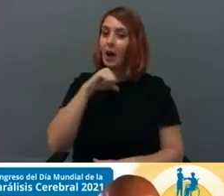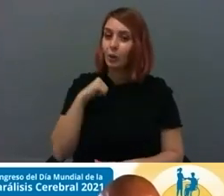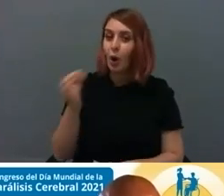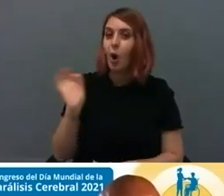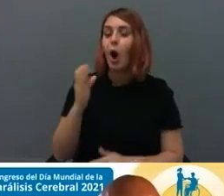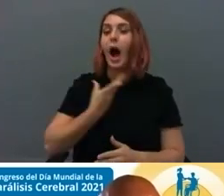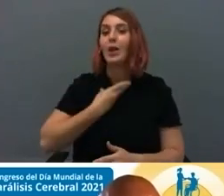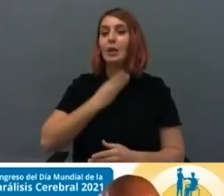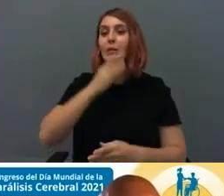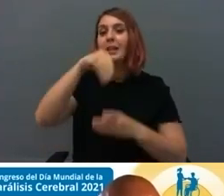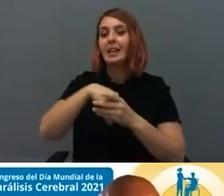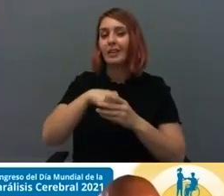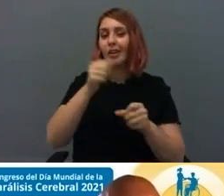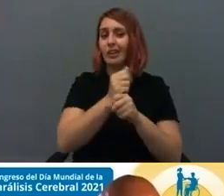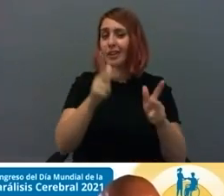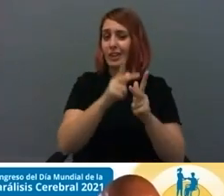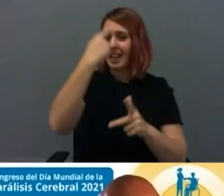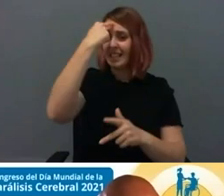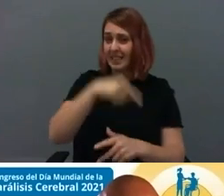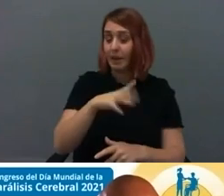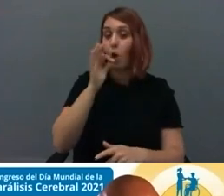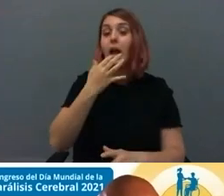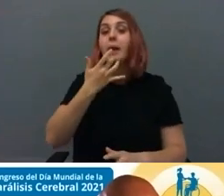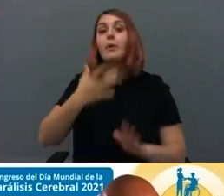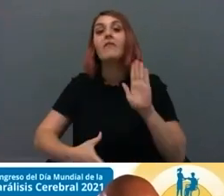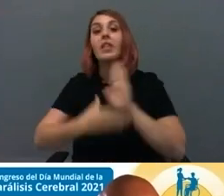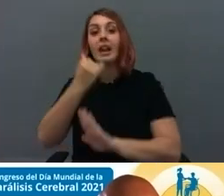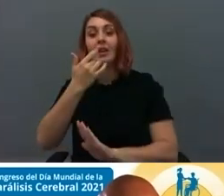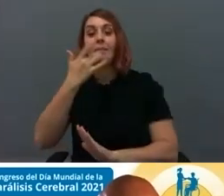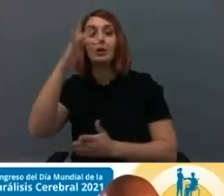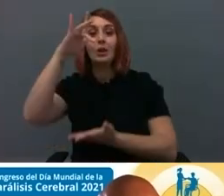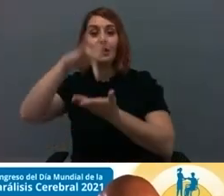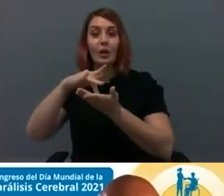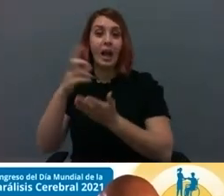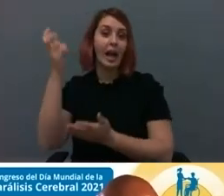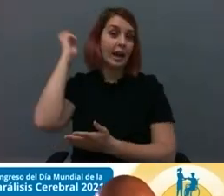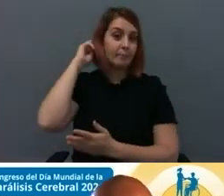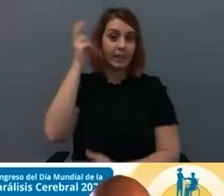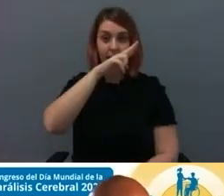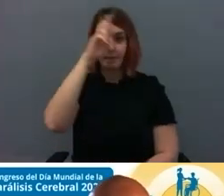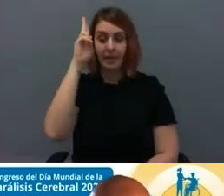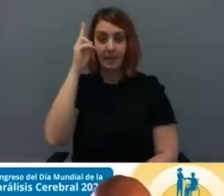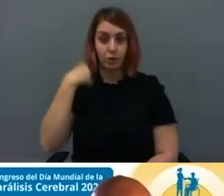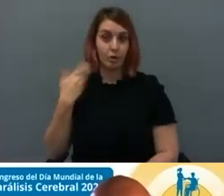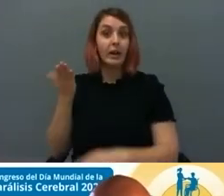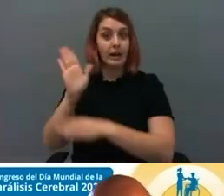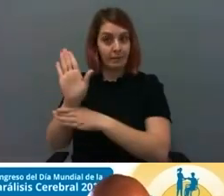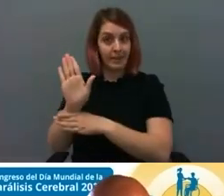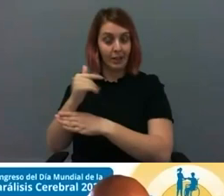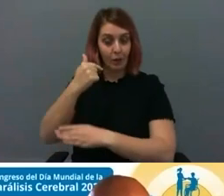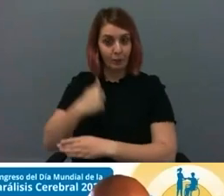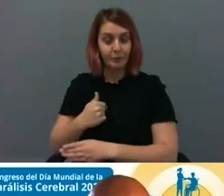vuestro ayuntamiento, o con las federaciones, como en el caso Aspace Madrid, que es a quien yo represento,